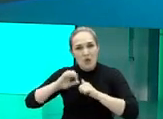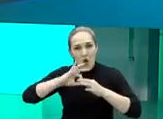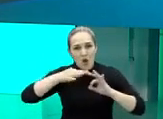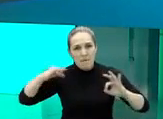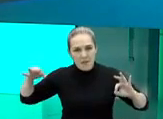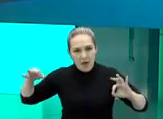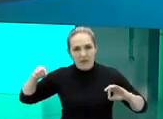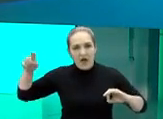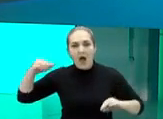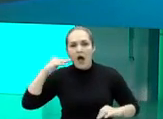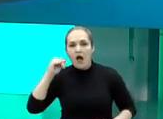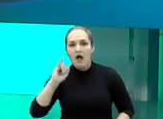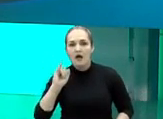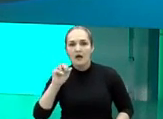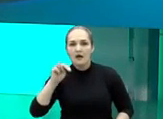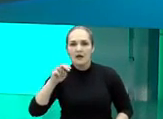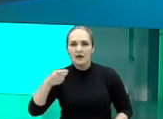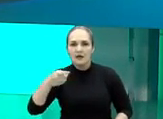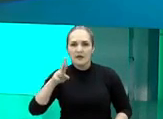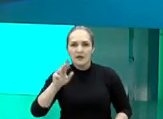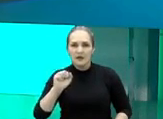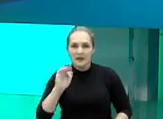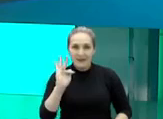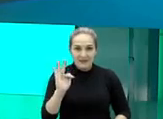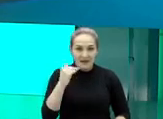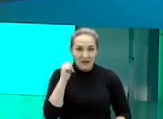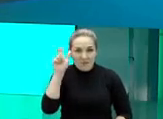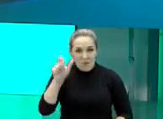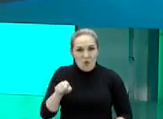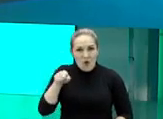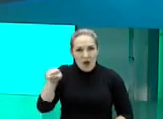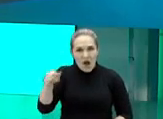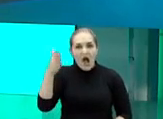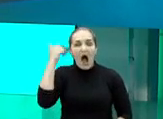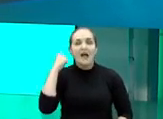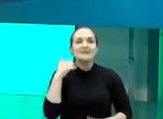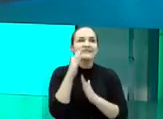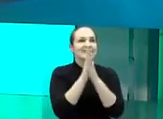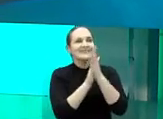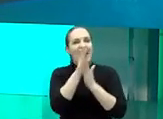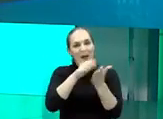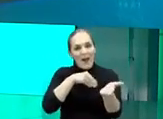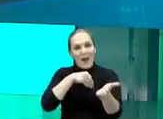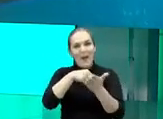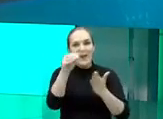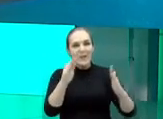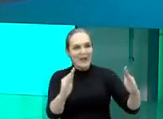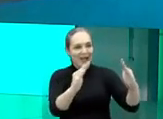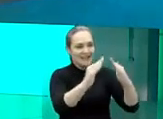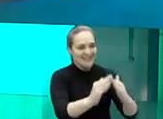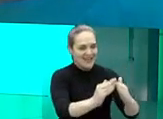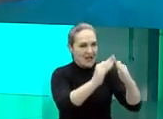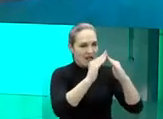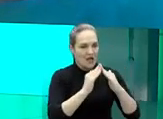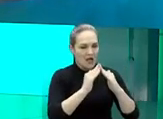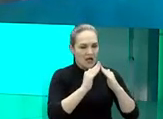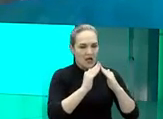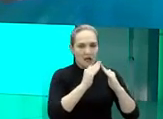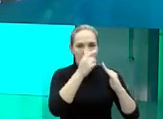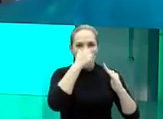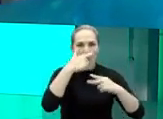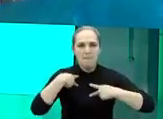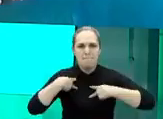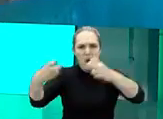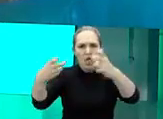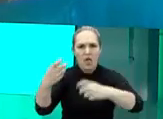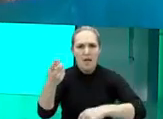Ingrid Valencia? Sí, cómo no recordarlo. A ella precisamente la estafaron en la compra de una vivienda, así como le pasa a muchos colombianos y les arrebatan ese